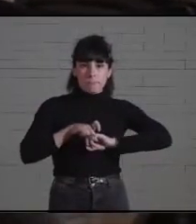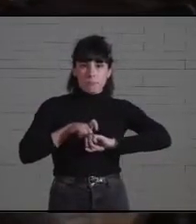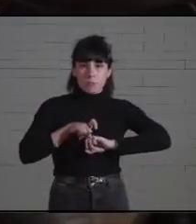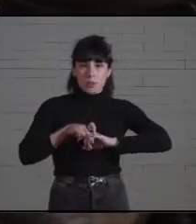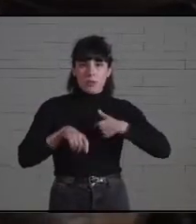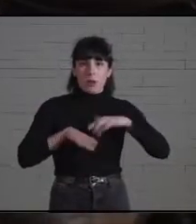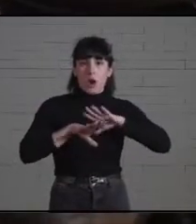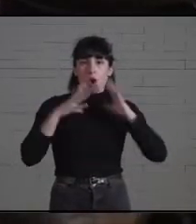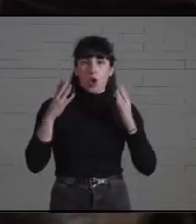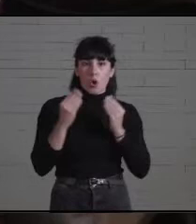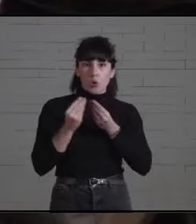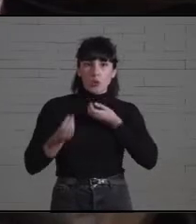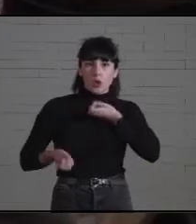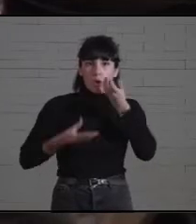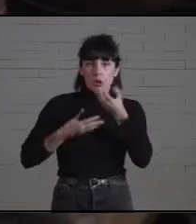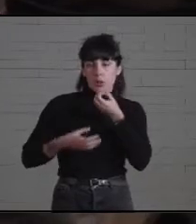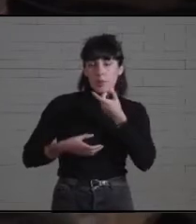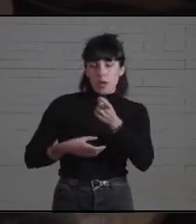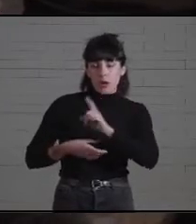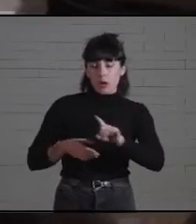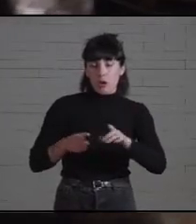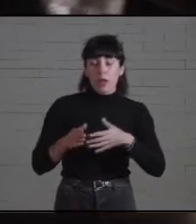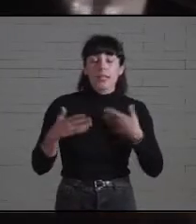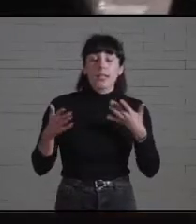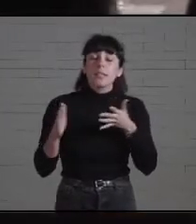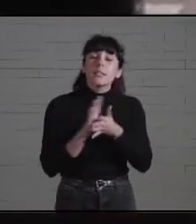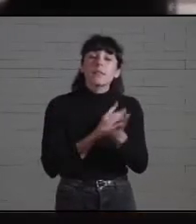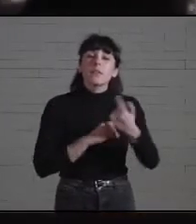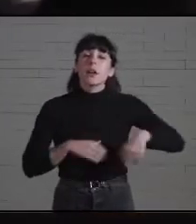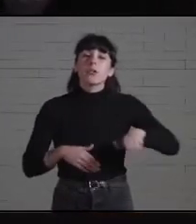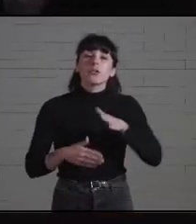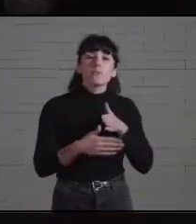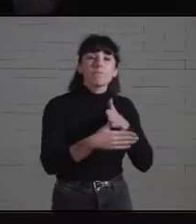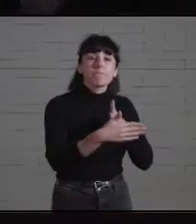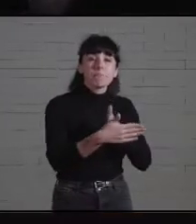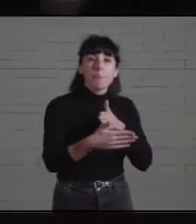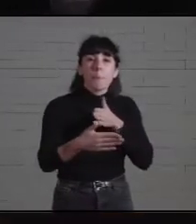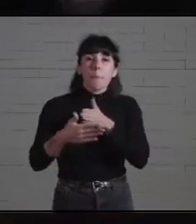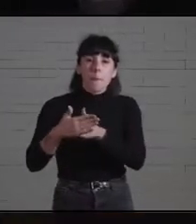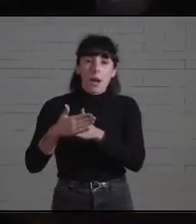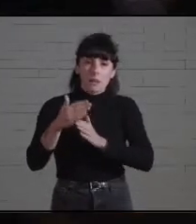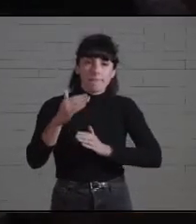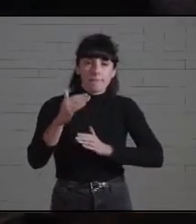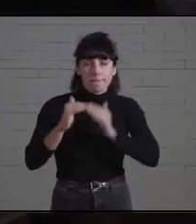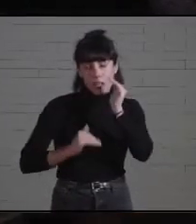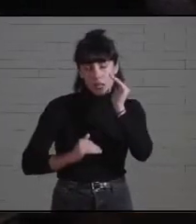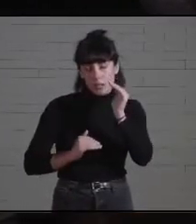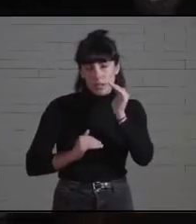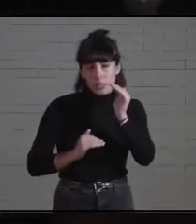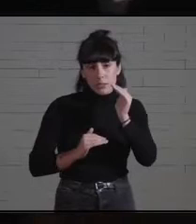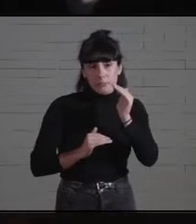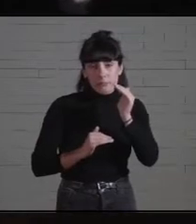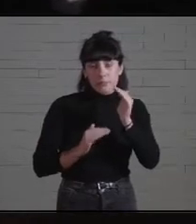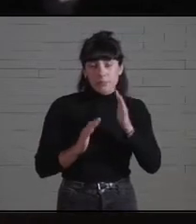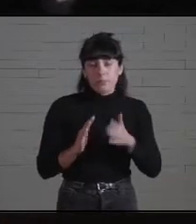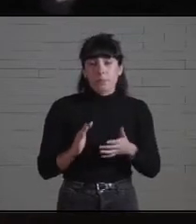me he saltado las conclusiones, no importa. Vale. Tenemos barreras de acceso altas